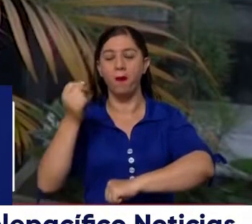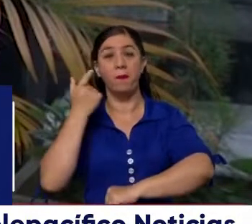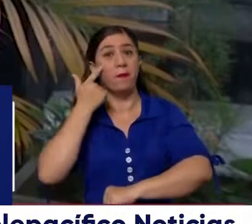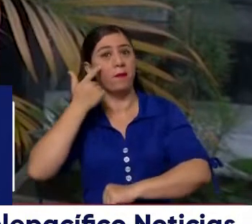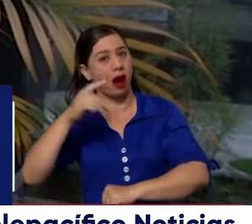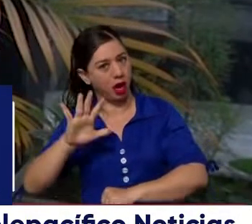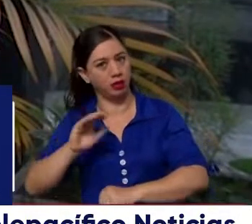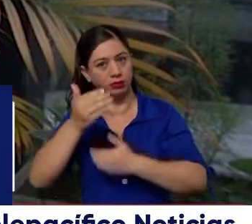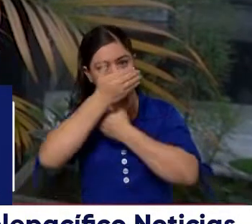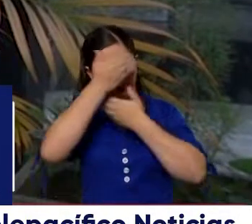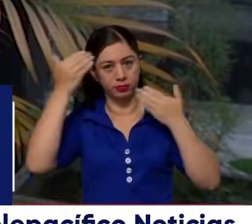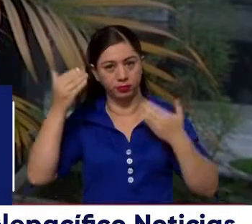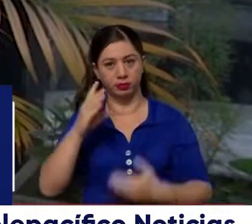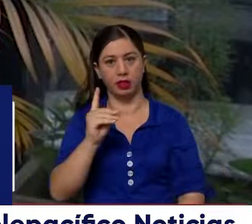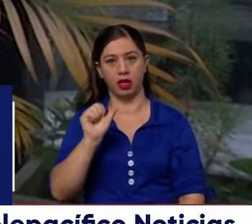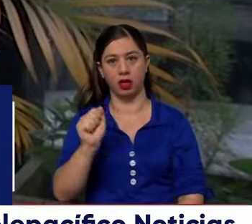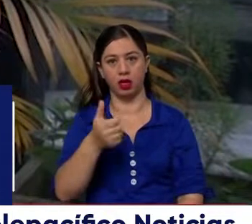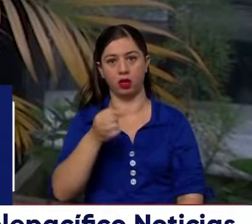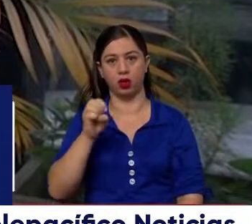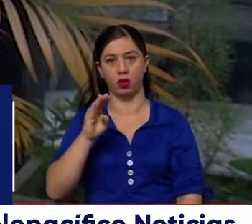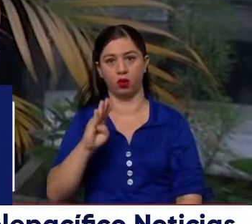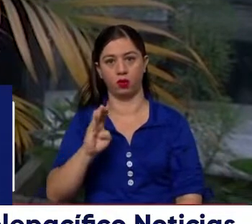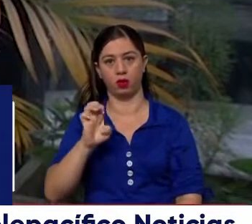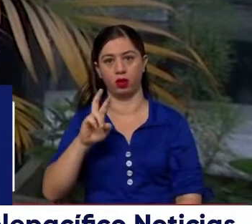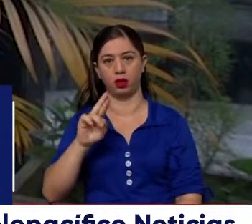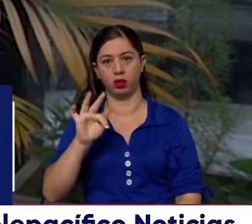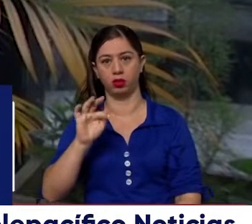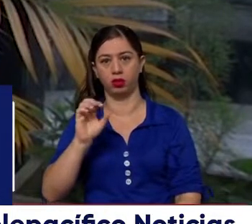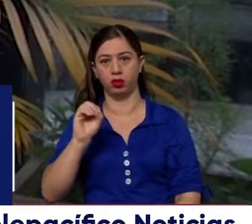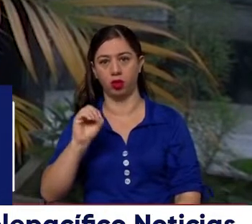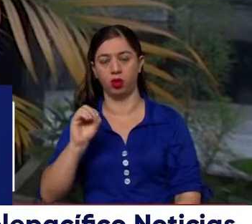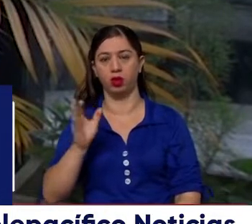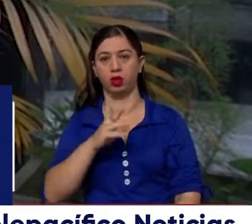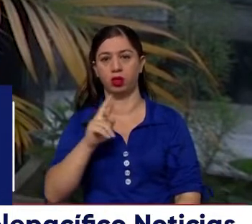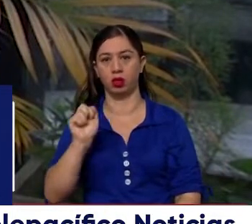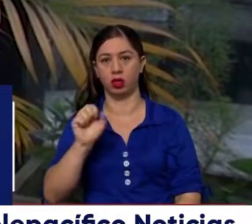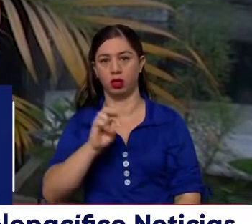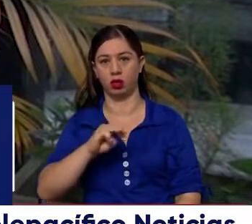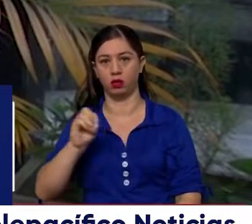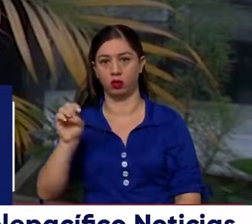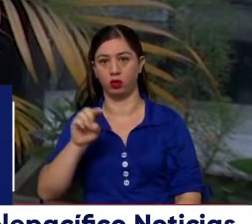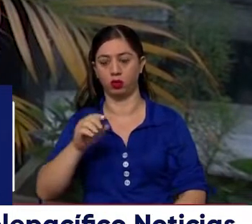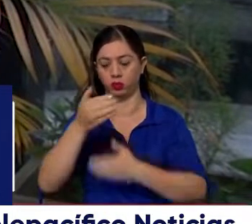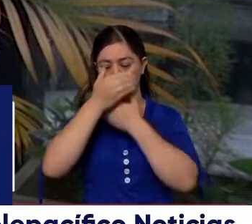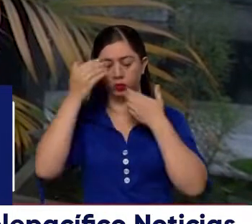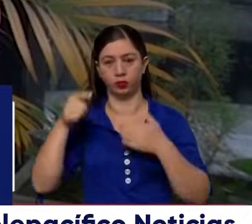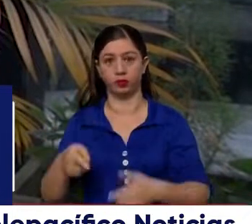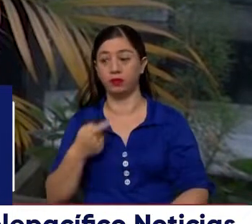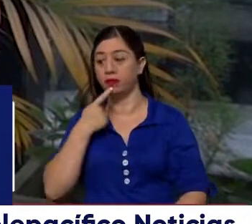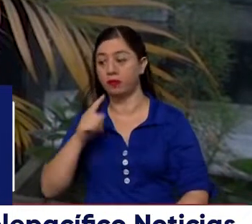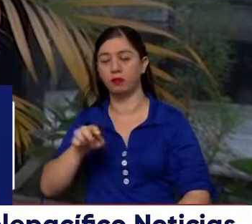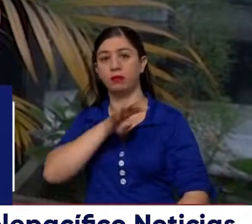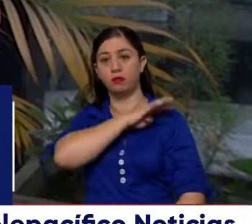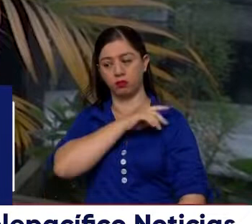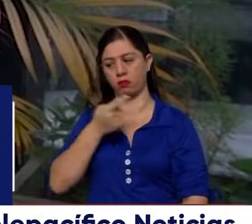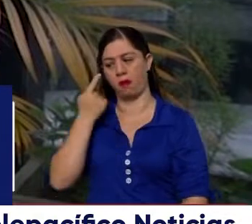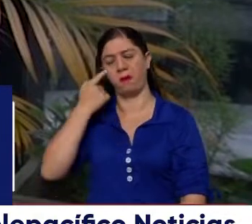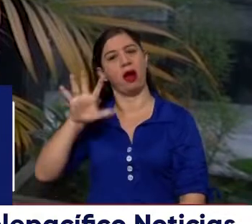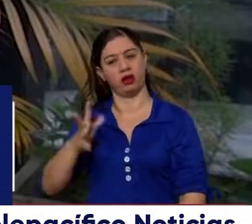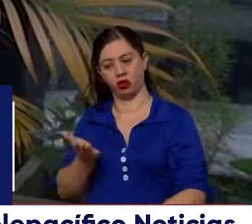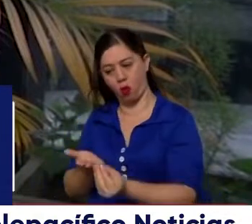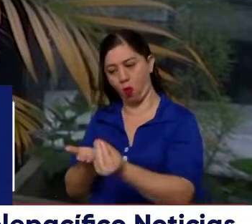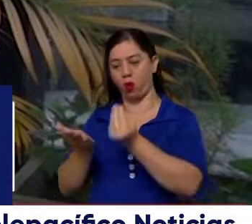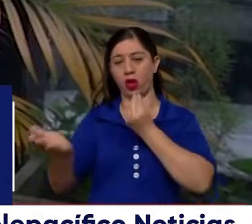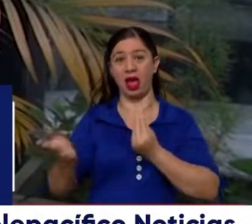cabecilla de la estructura criminal dagoberto ramos ortiz por su parte el alto oficial indicó que la comunidad pretendía intercambiar